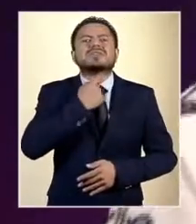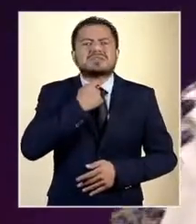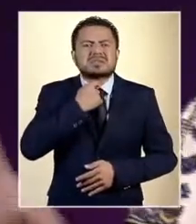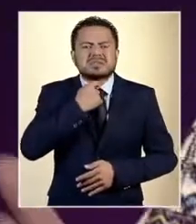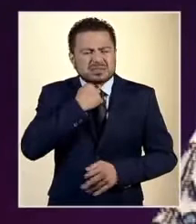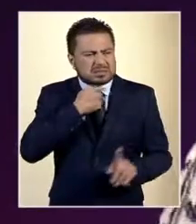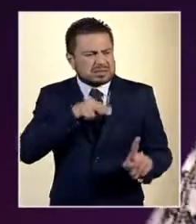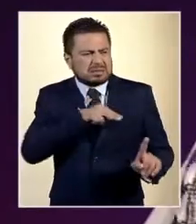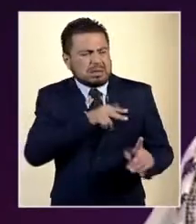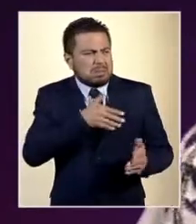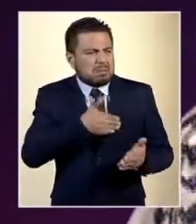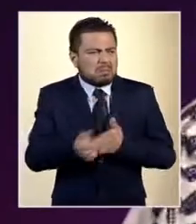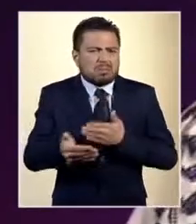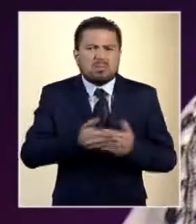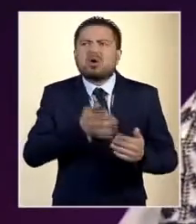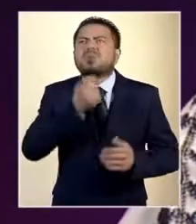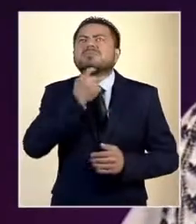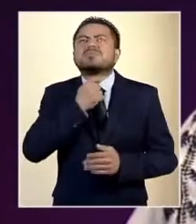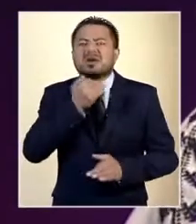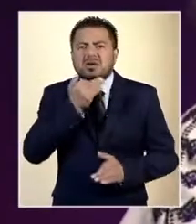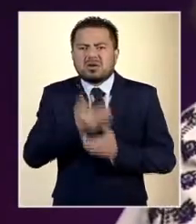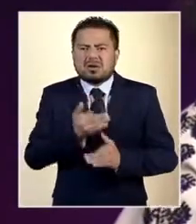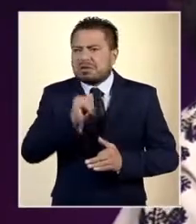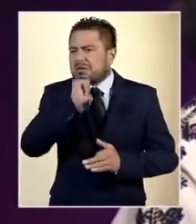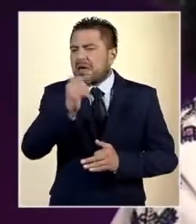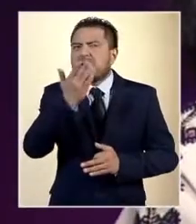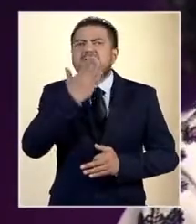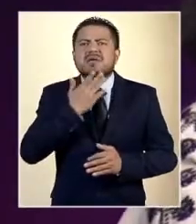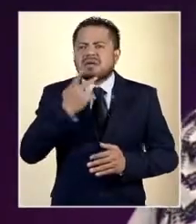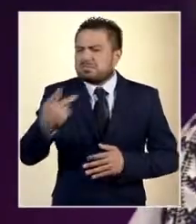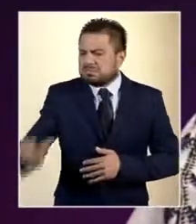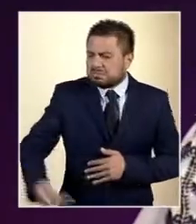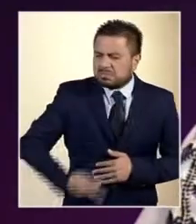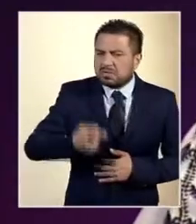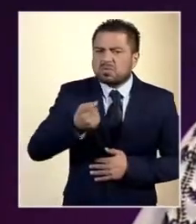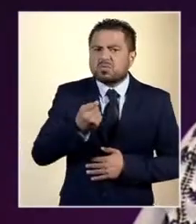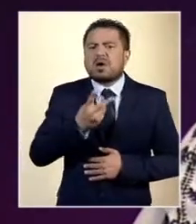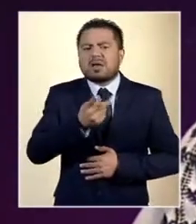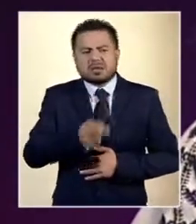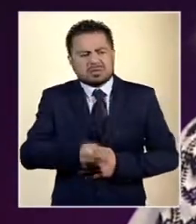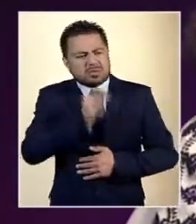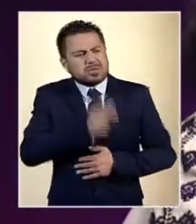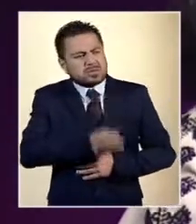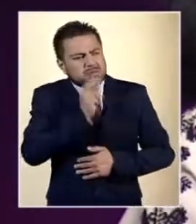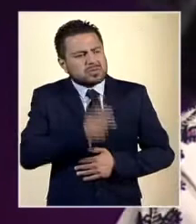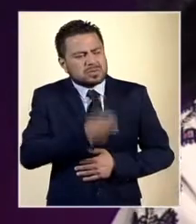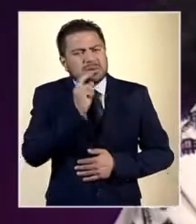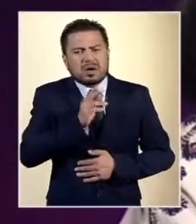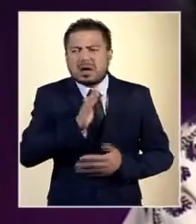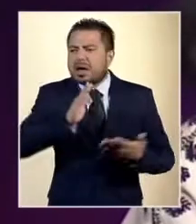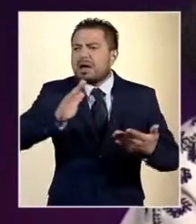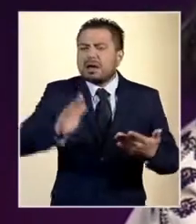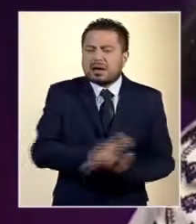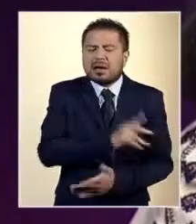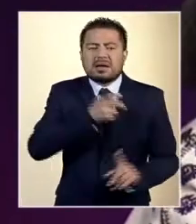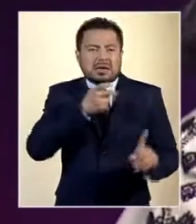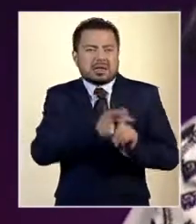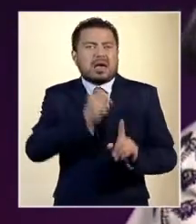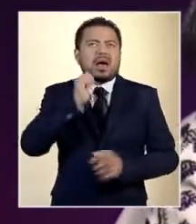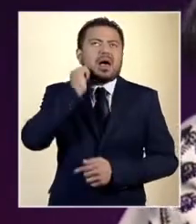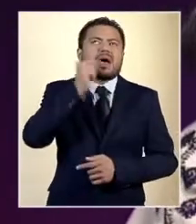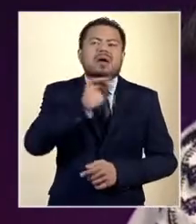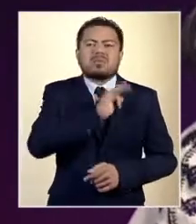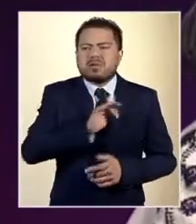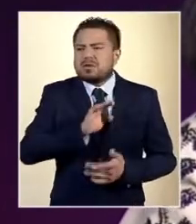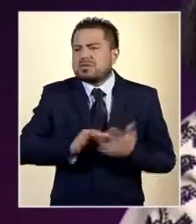están de súper moda los mezcales, ¿no? Nadie nos va a preguntar cuántos nos tomamos. Es más, hasta es algo que se